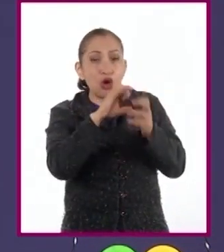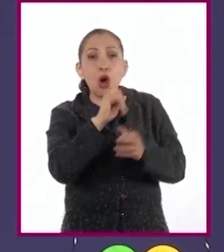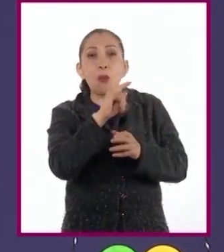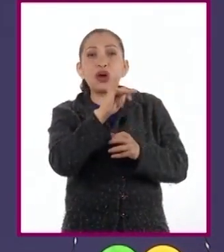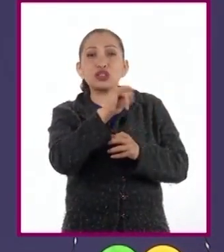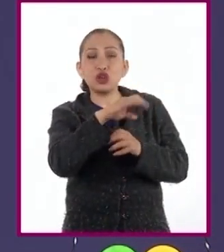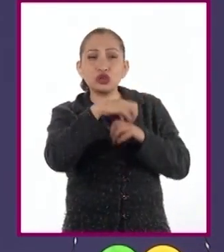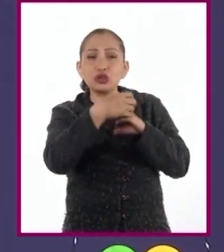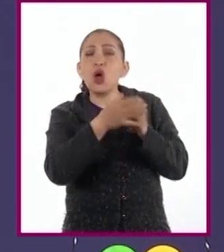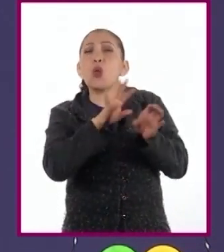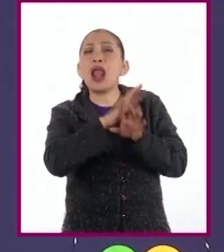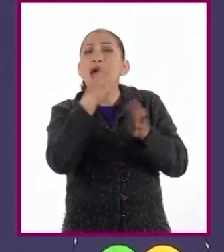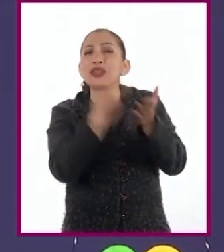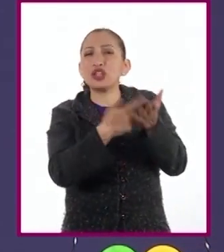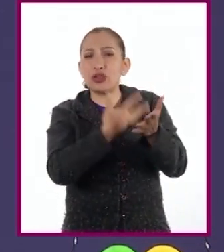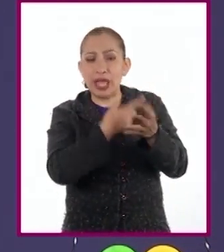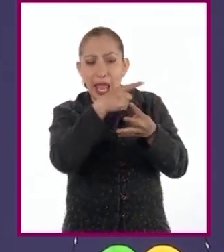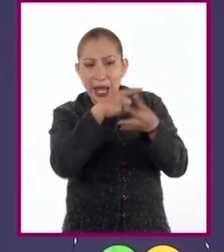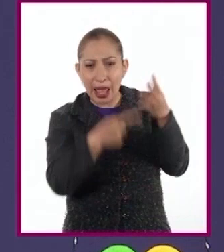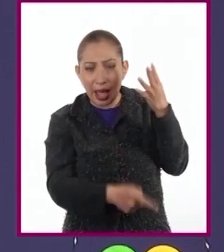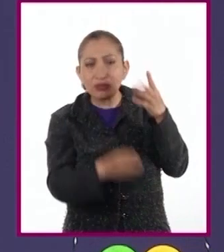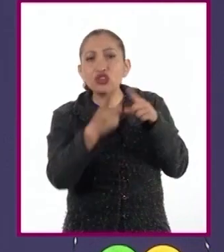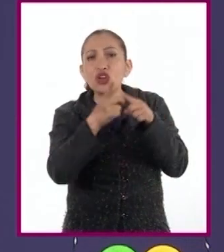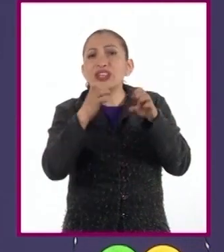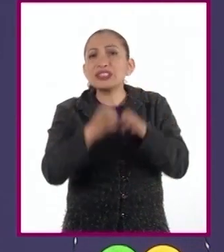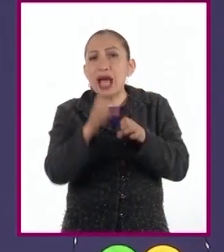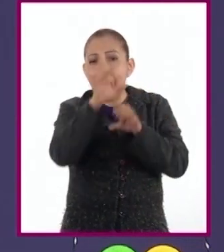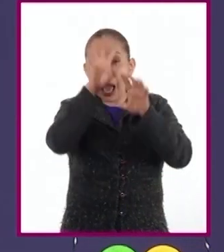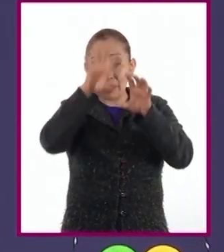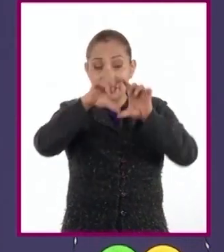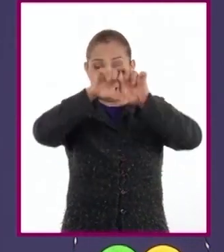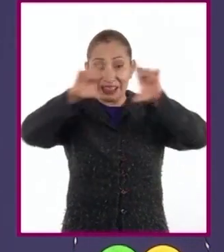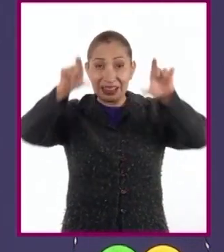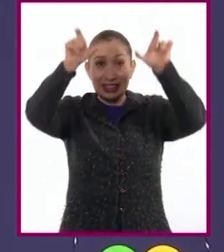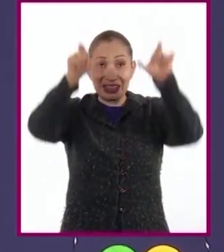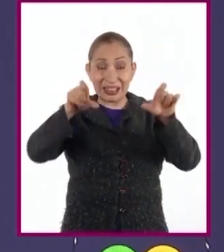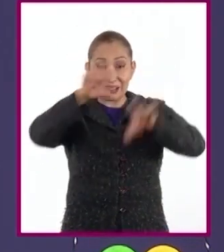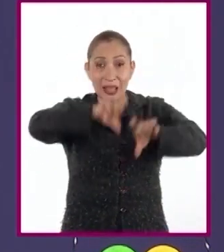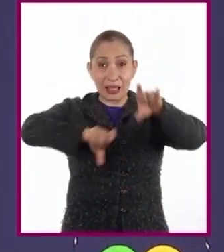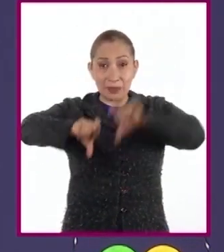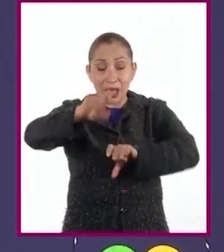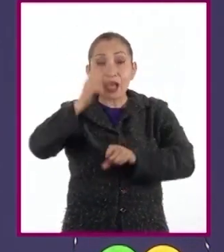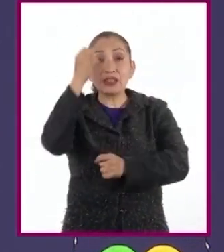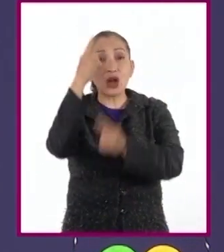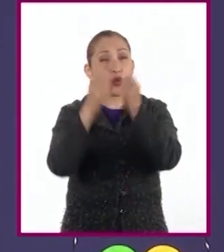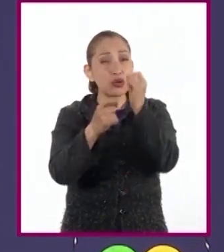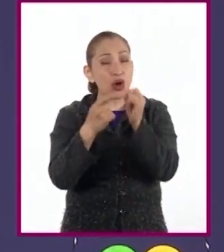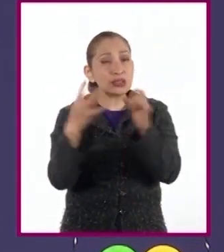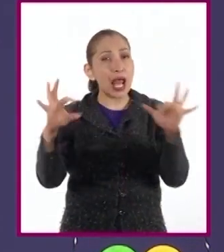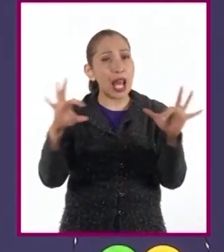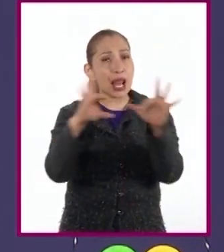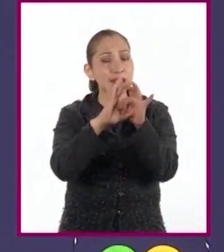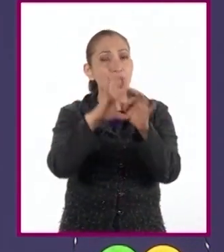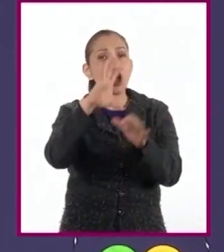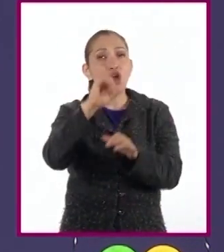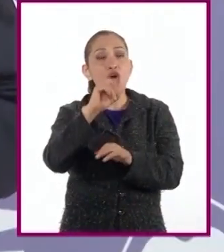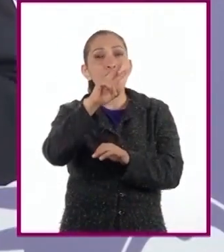qué elementos participan, dónde se encuentran ubicados en la tabla periódica, así como algunos tipos de enlace